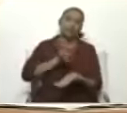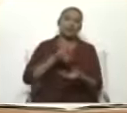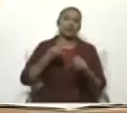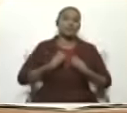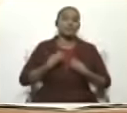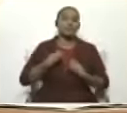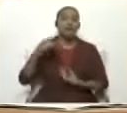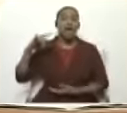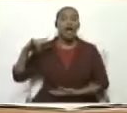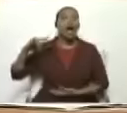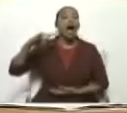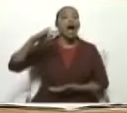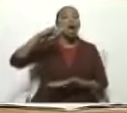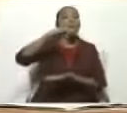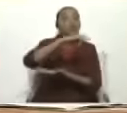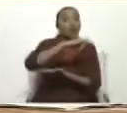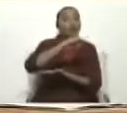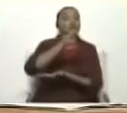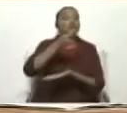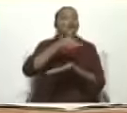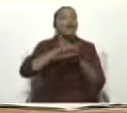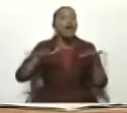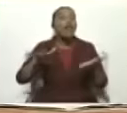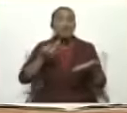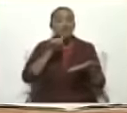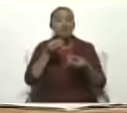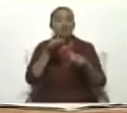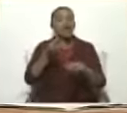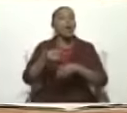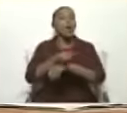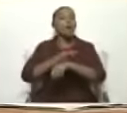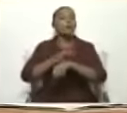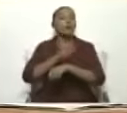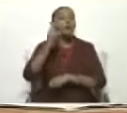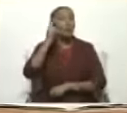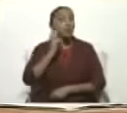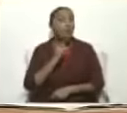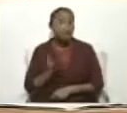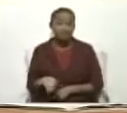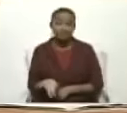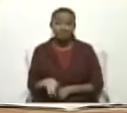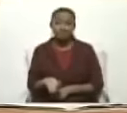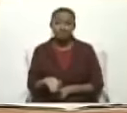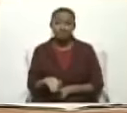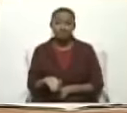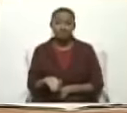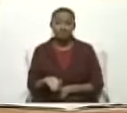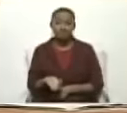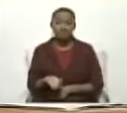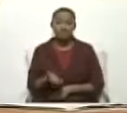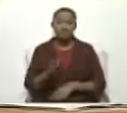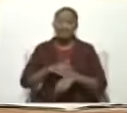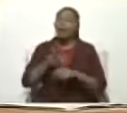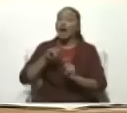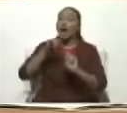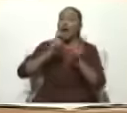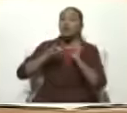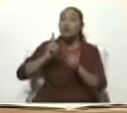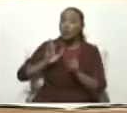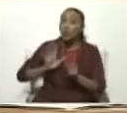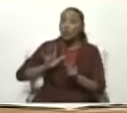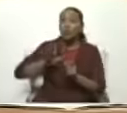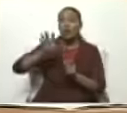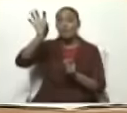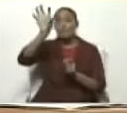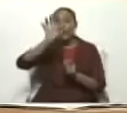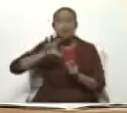Maduro. A veces encontramos problemas porque hay algunos presidentes de algunos países que, como ellos son arrastraditos a los gringos,